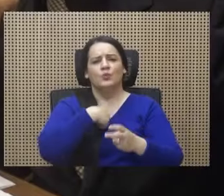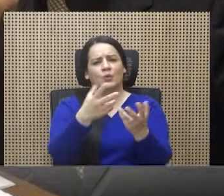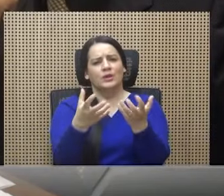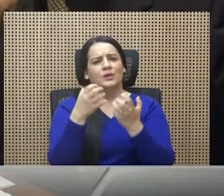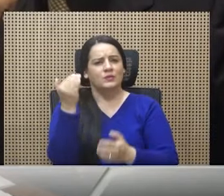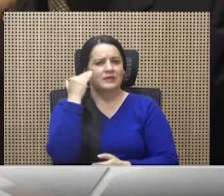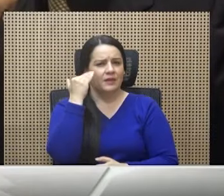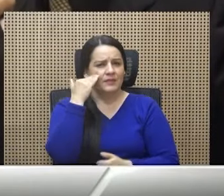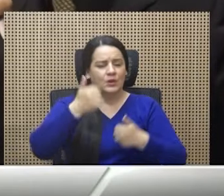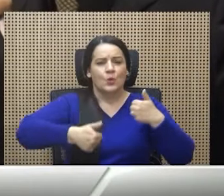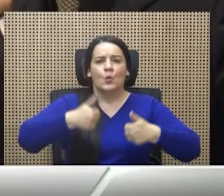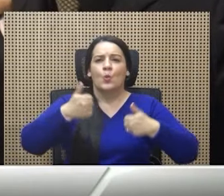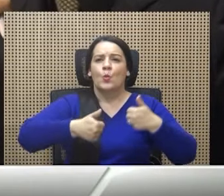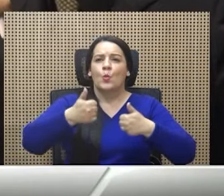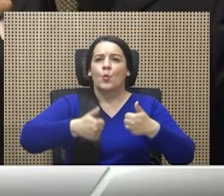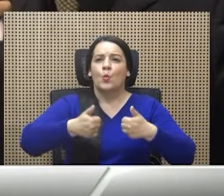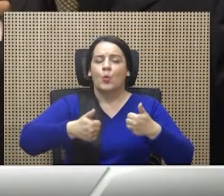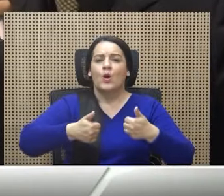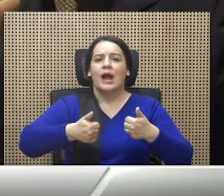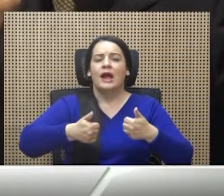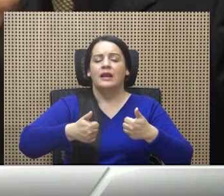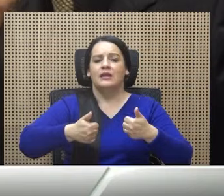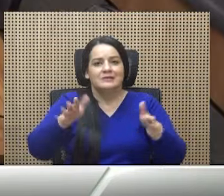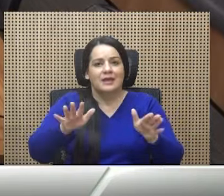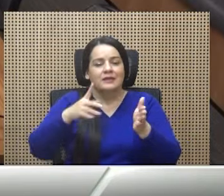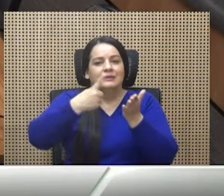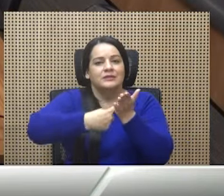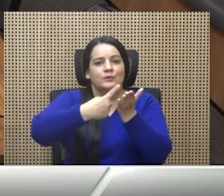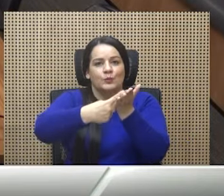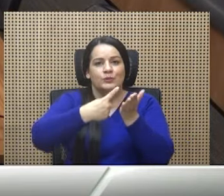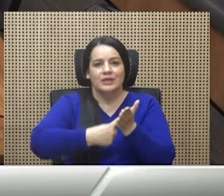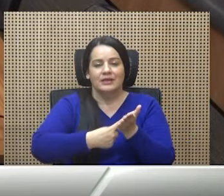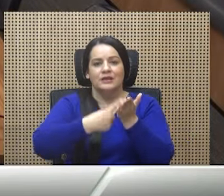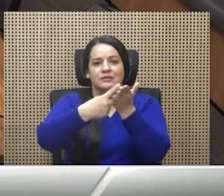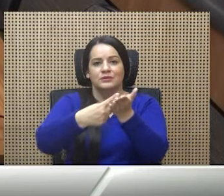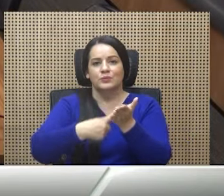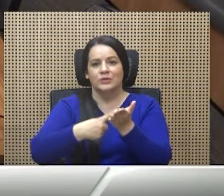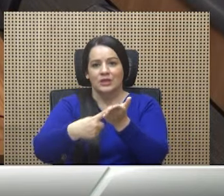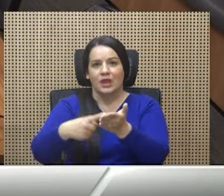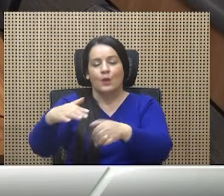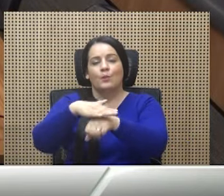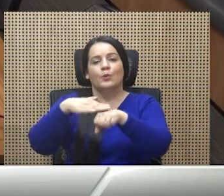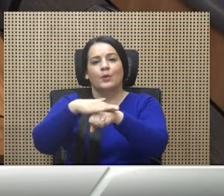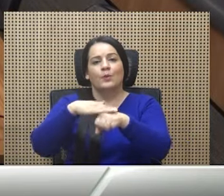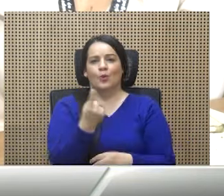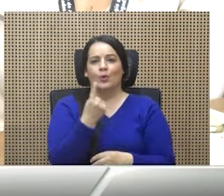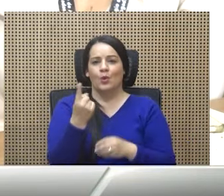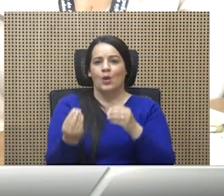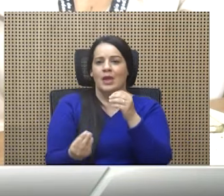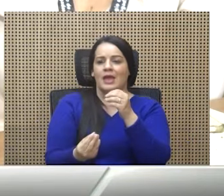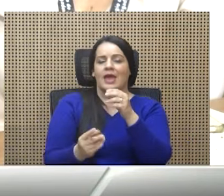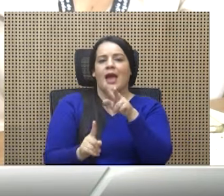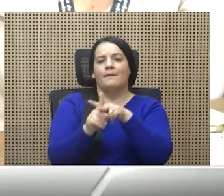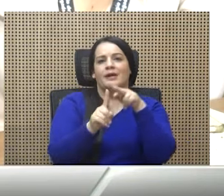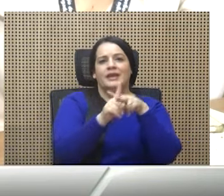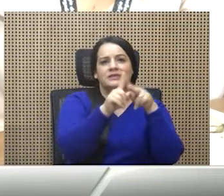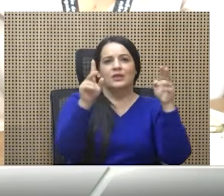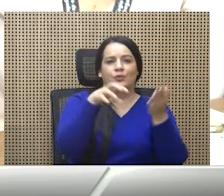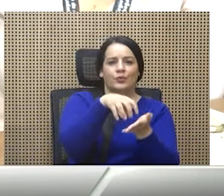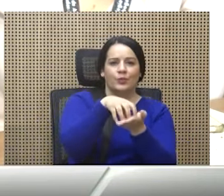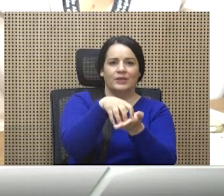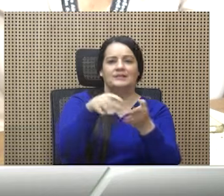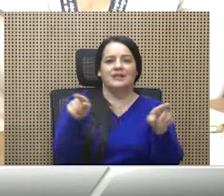diputados de varias bancadas pidieron cuentas sobre las acciones llevadas a cabo por parte del Consejo Nacional de la persona con